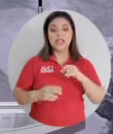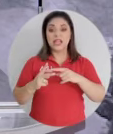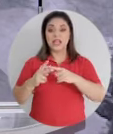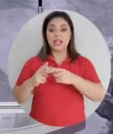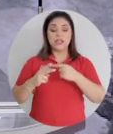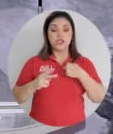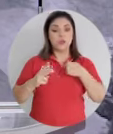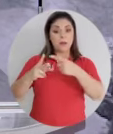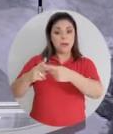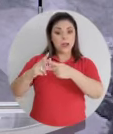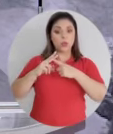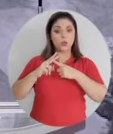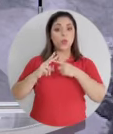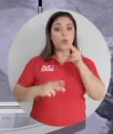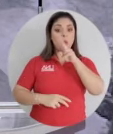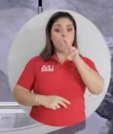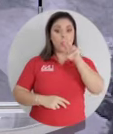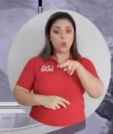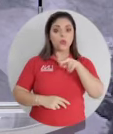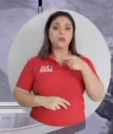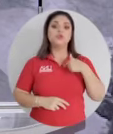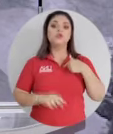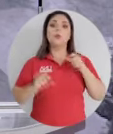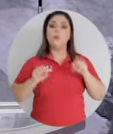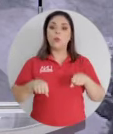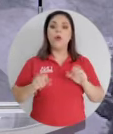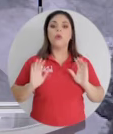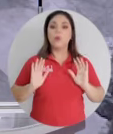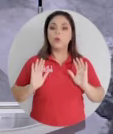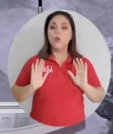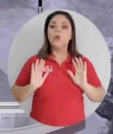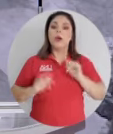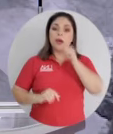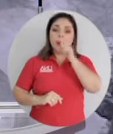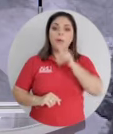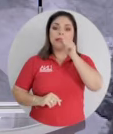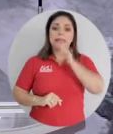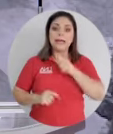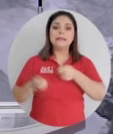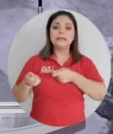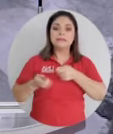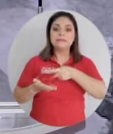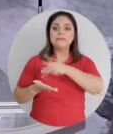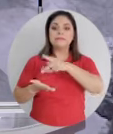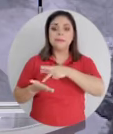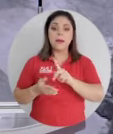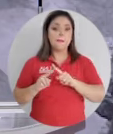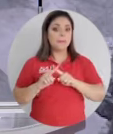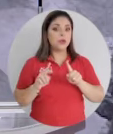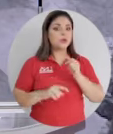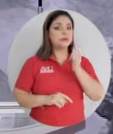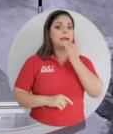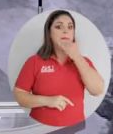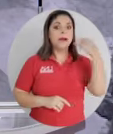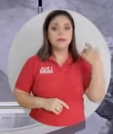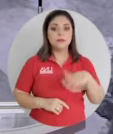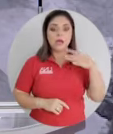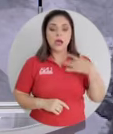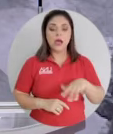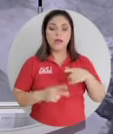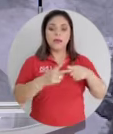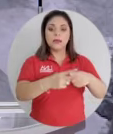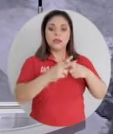créditos son en colones, usted los puede de alguna manera cabalgar de una mejor manera. Pero qué problema con los créditos en dólares, y la